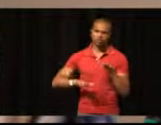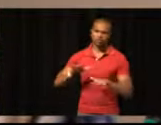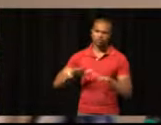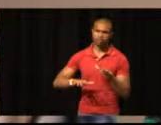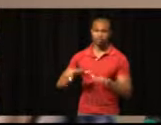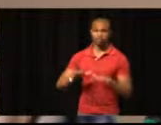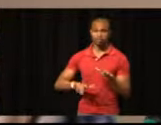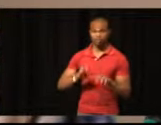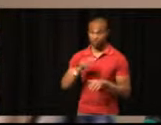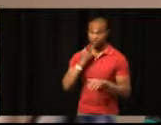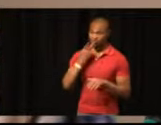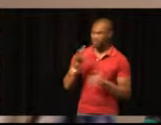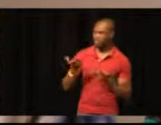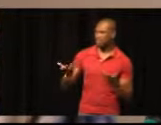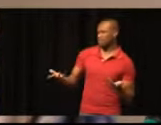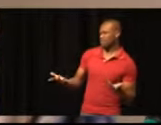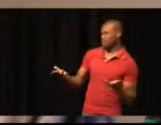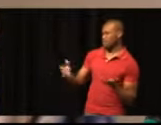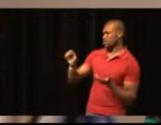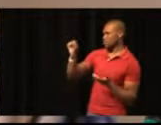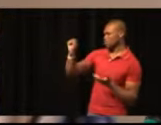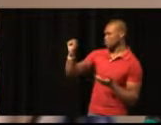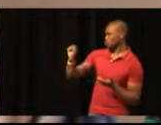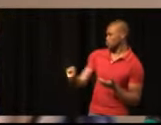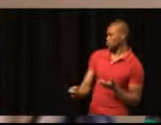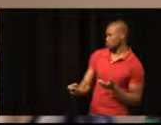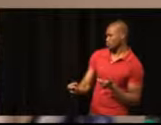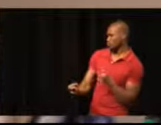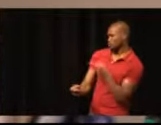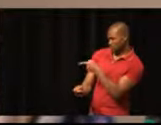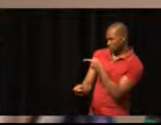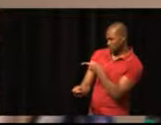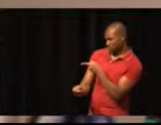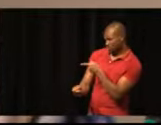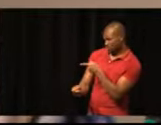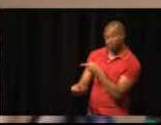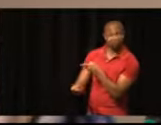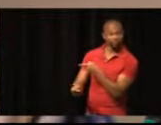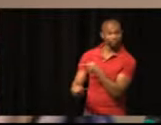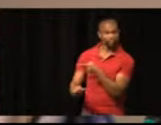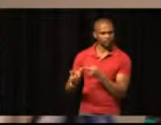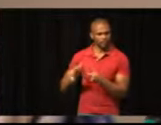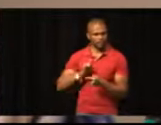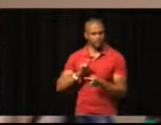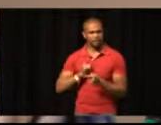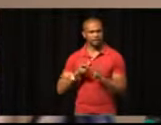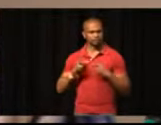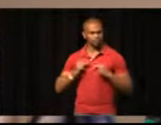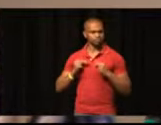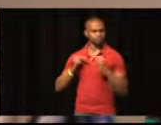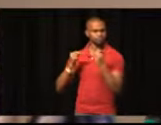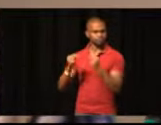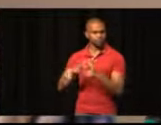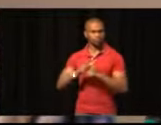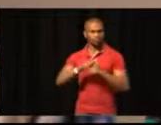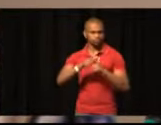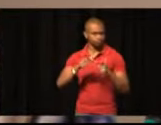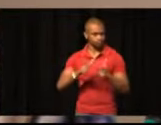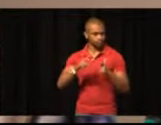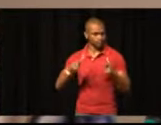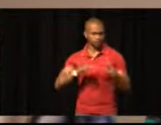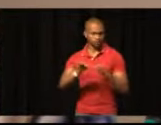Muchas veces se dice, bueno, el sureste es donde se contempla el mayor